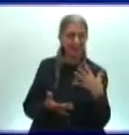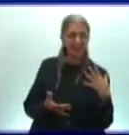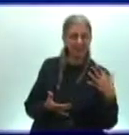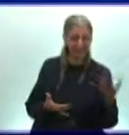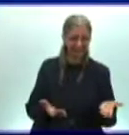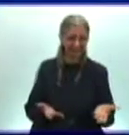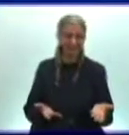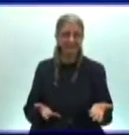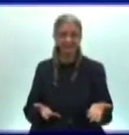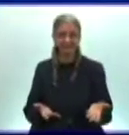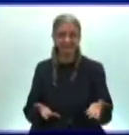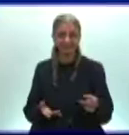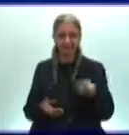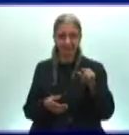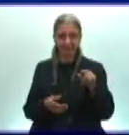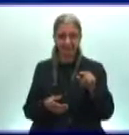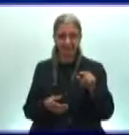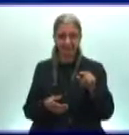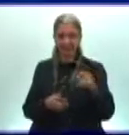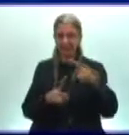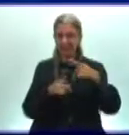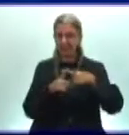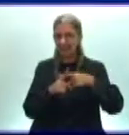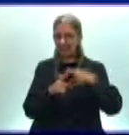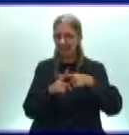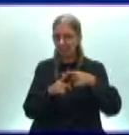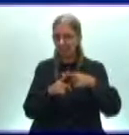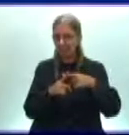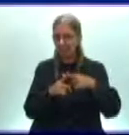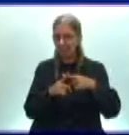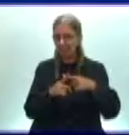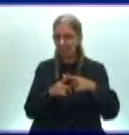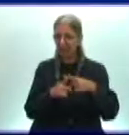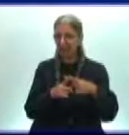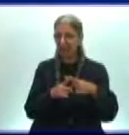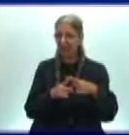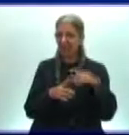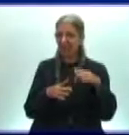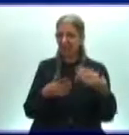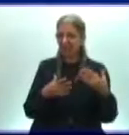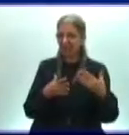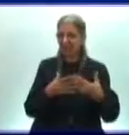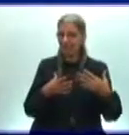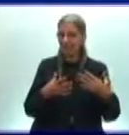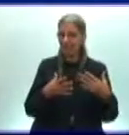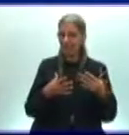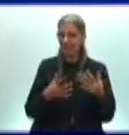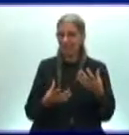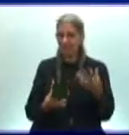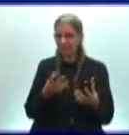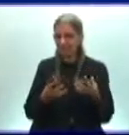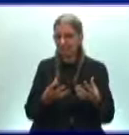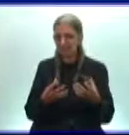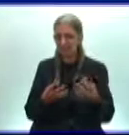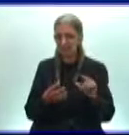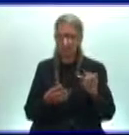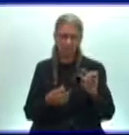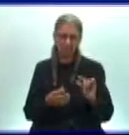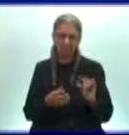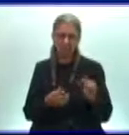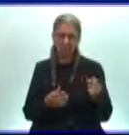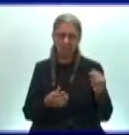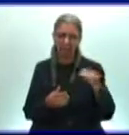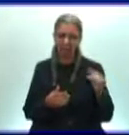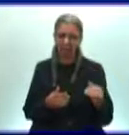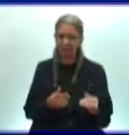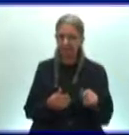esta sustancia, el dioxígeno, presenta temperaturas de fusión y de ebullición relativamente bajas.